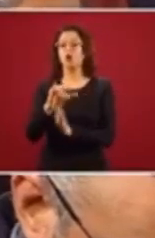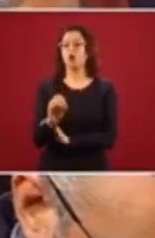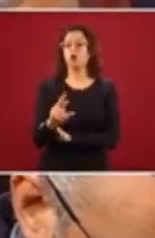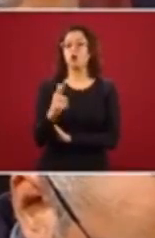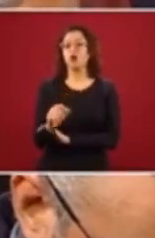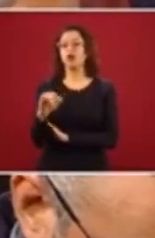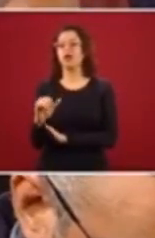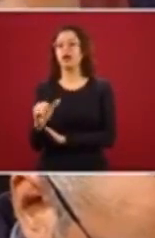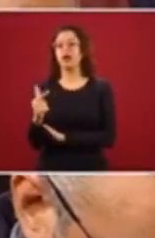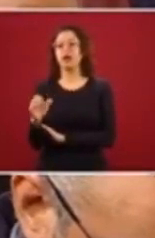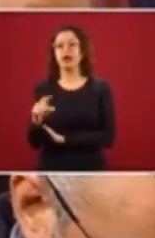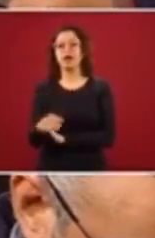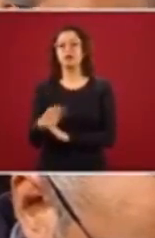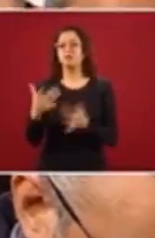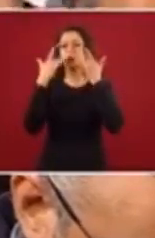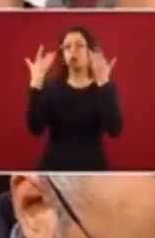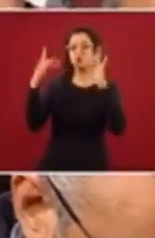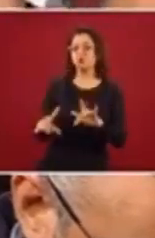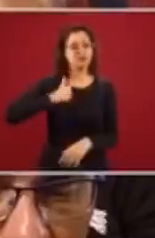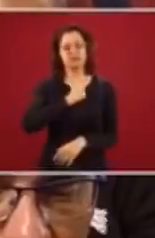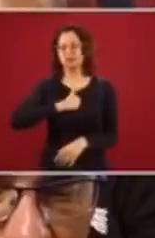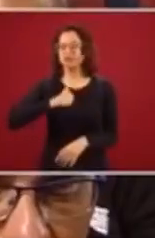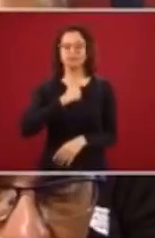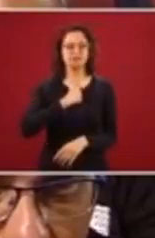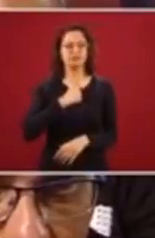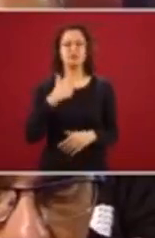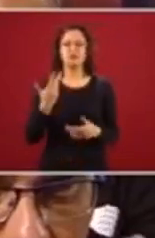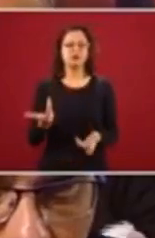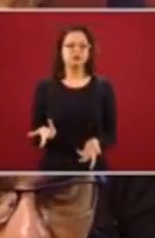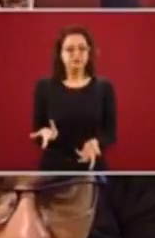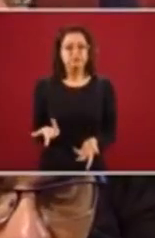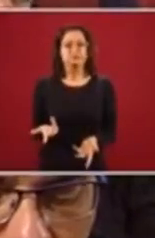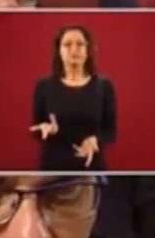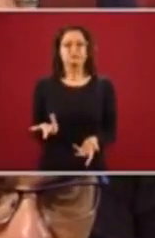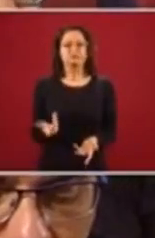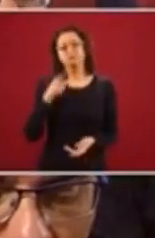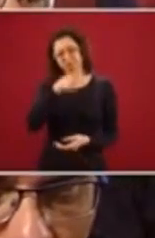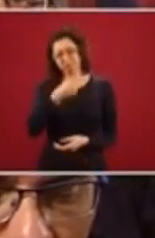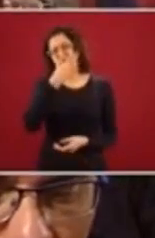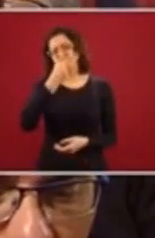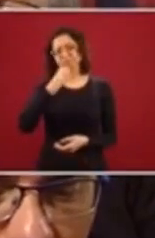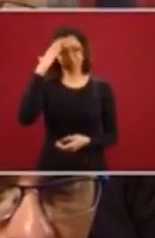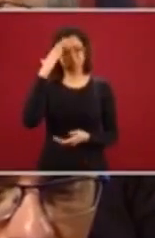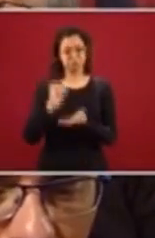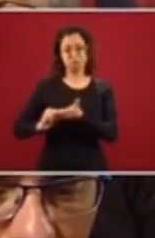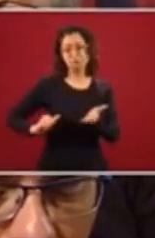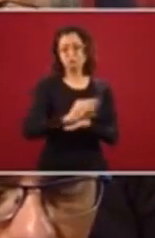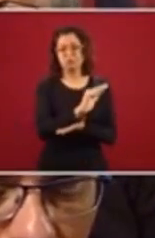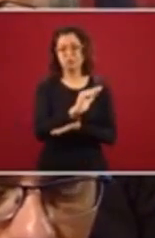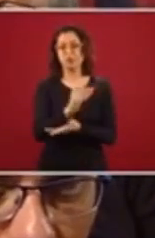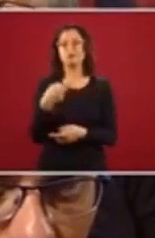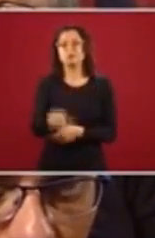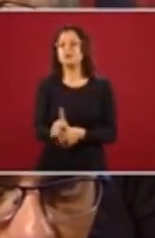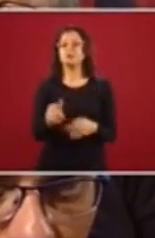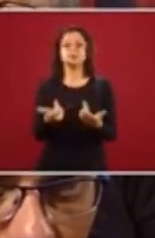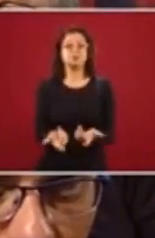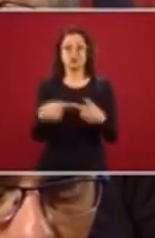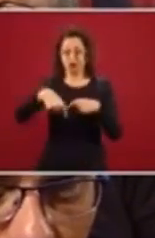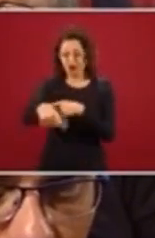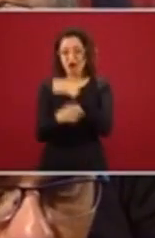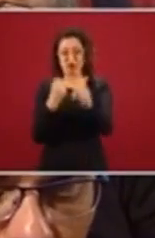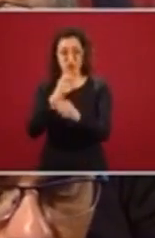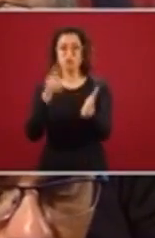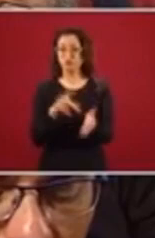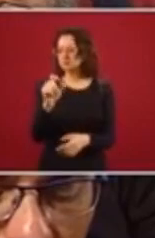Gaje, no sabemos si renunció o fue dado de baja, pese a la destitución de Jorge Gaje. Pues se presentan ya este